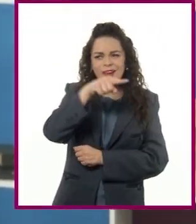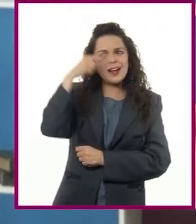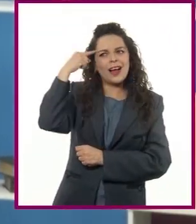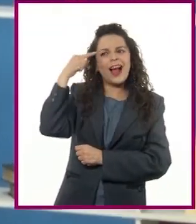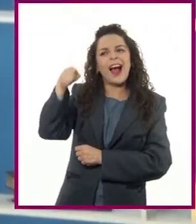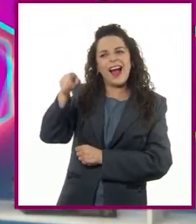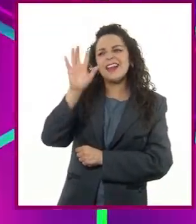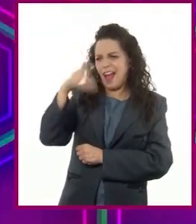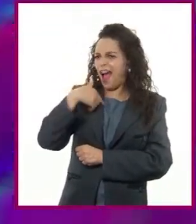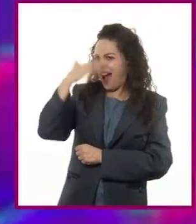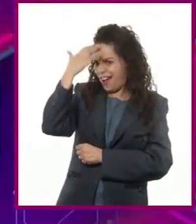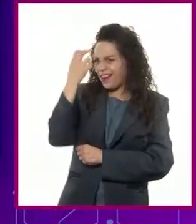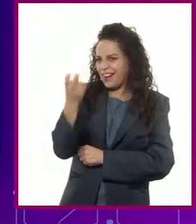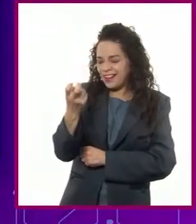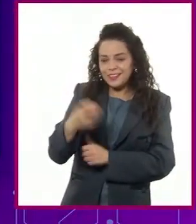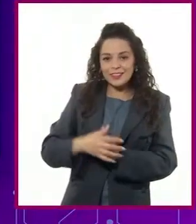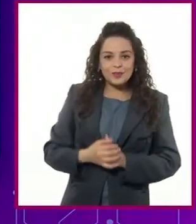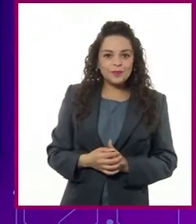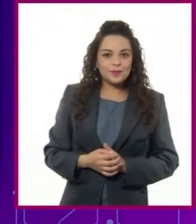conocidas.